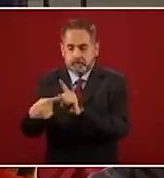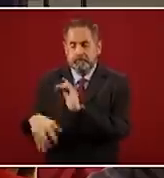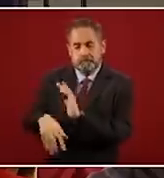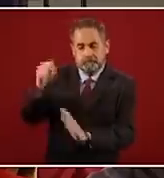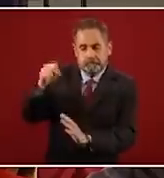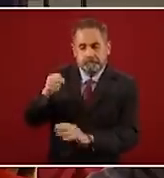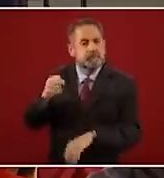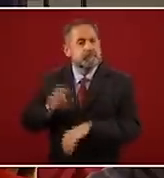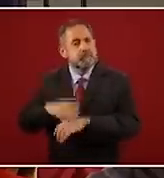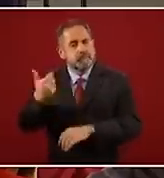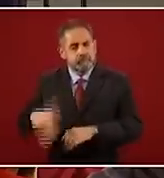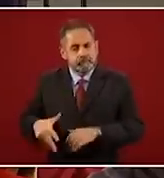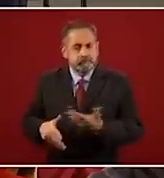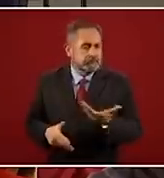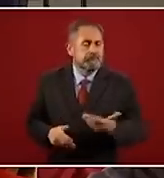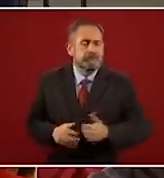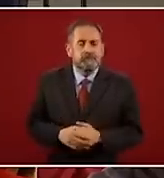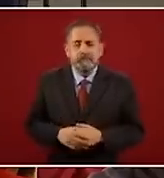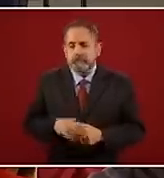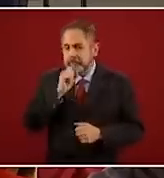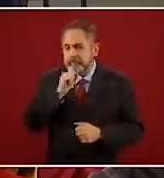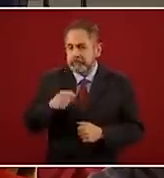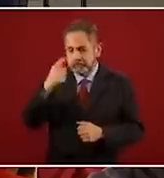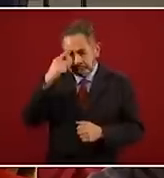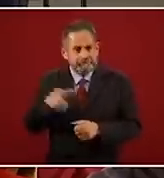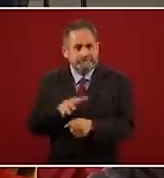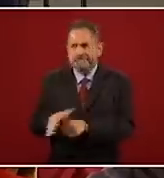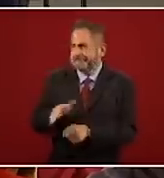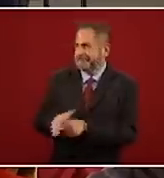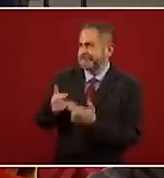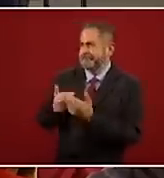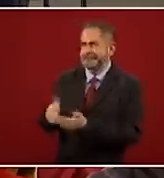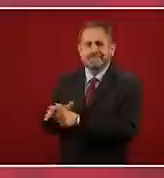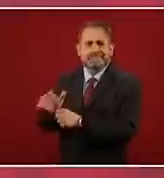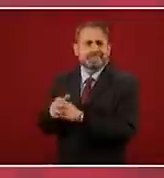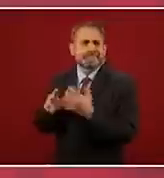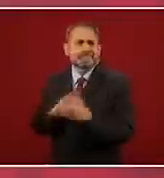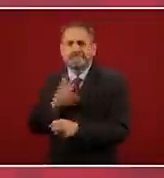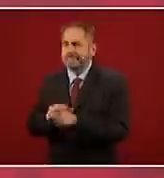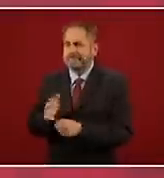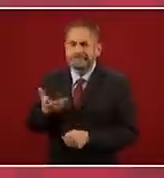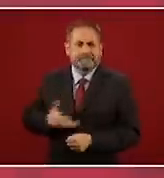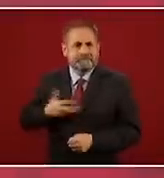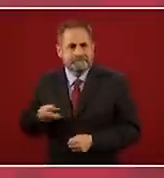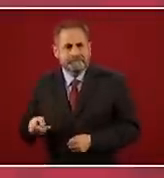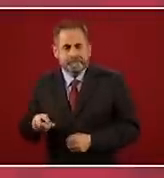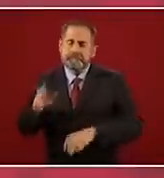de extracción. Además, porque tenemos ya la infraestructura, como lo acaba de decir el director de